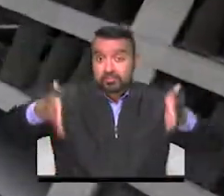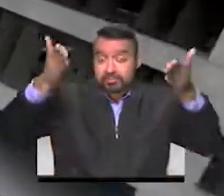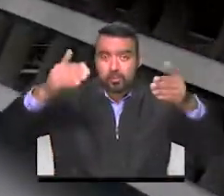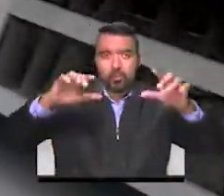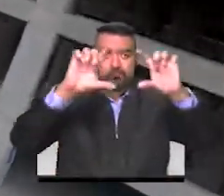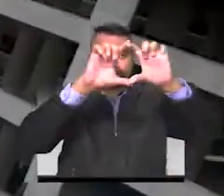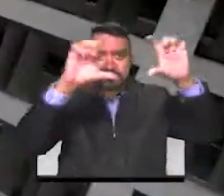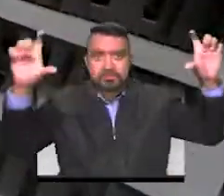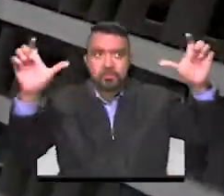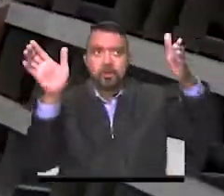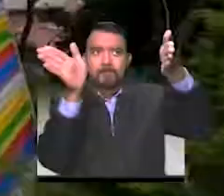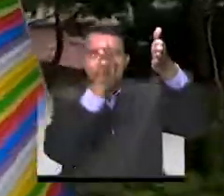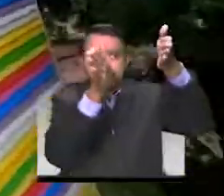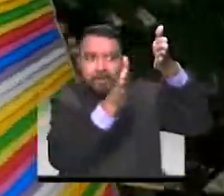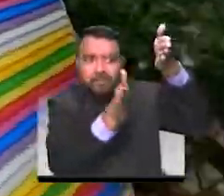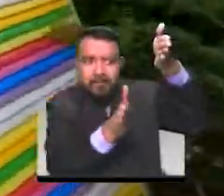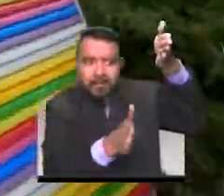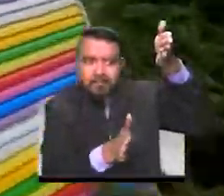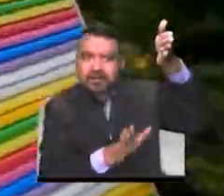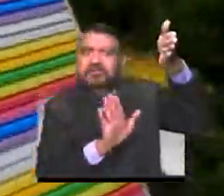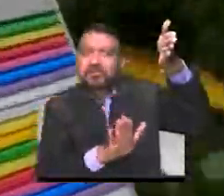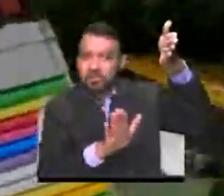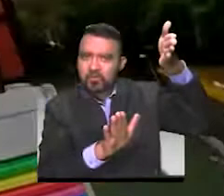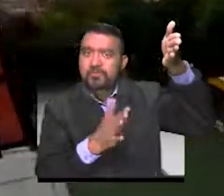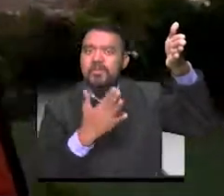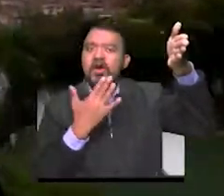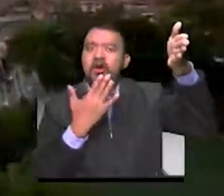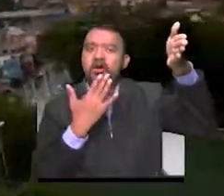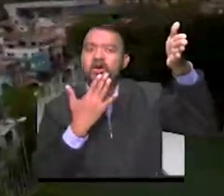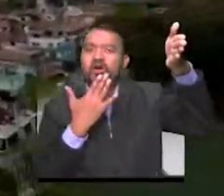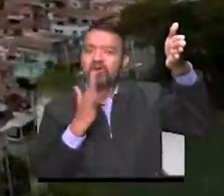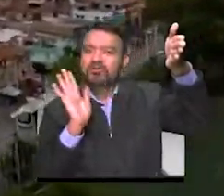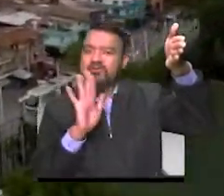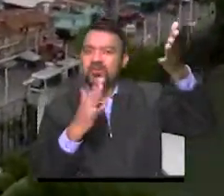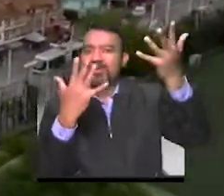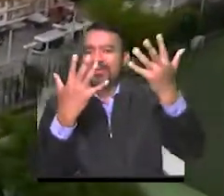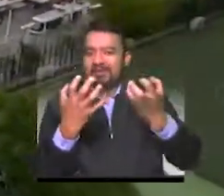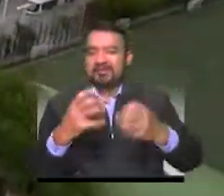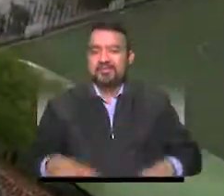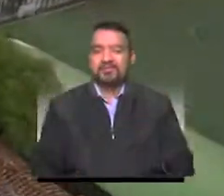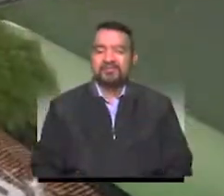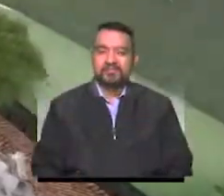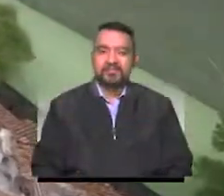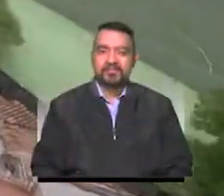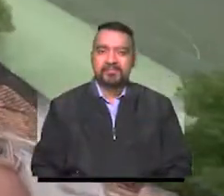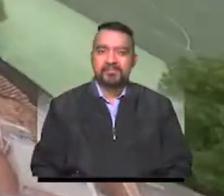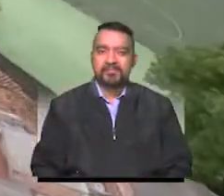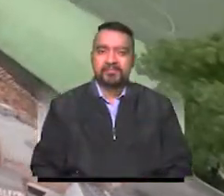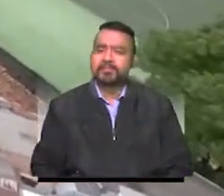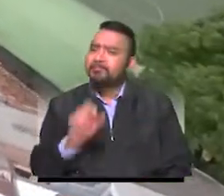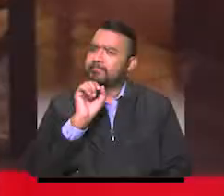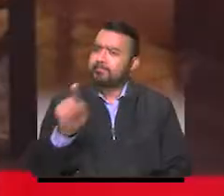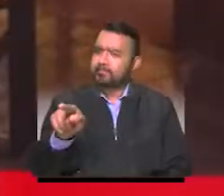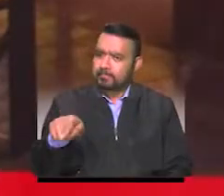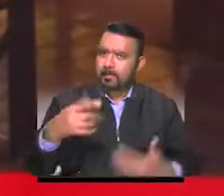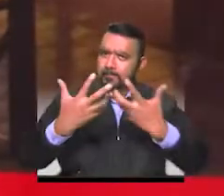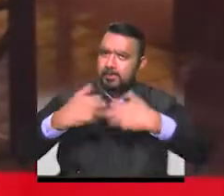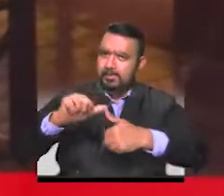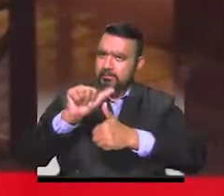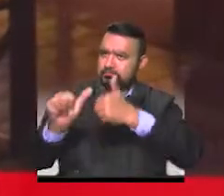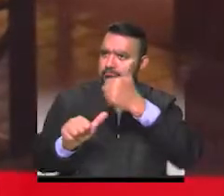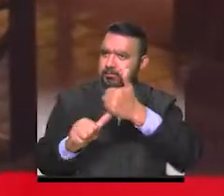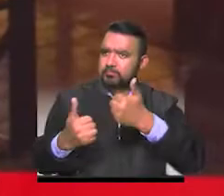falsos, cortasoles, donde le queremos dar color a las ciudades. Gerente, pero hablemos un poco de ese valor agregado que tiene la empresa en todos